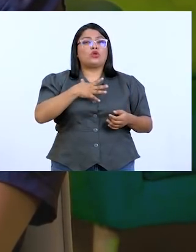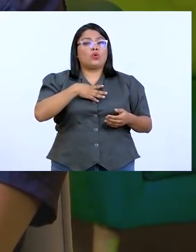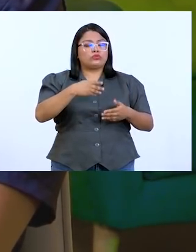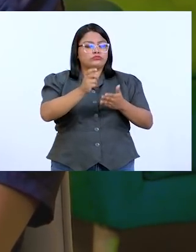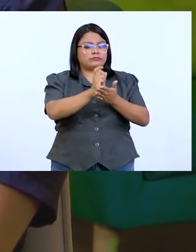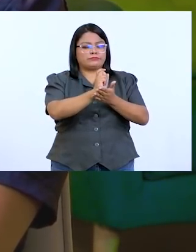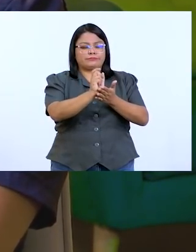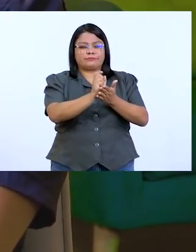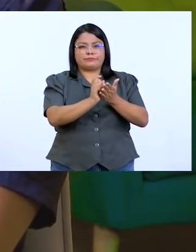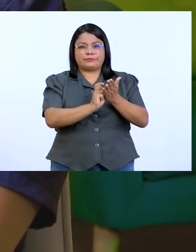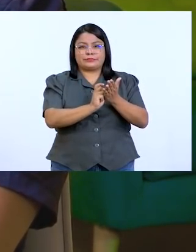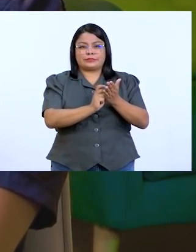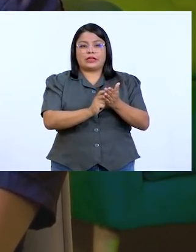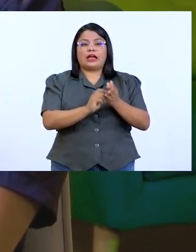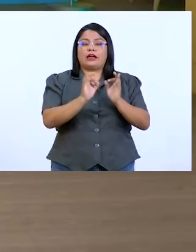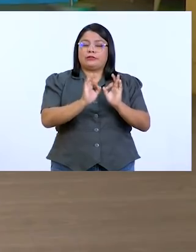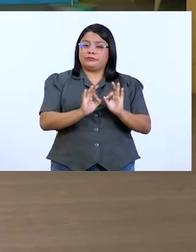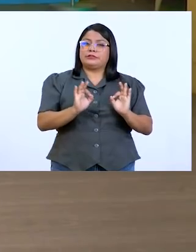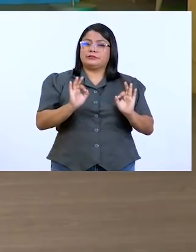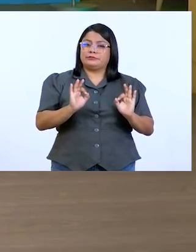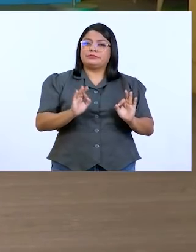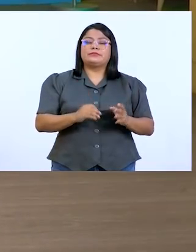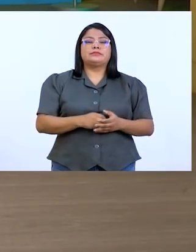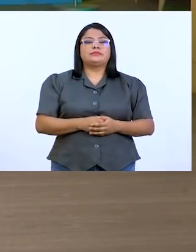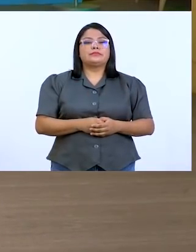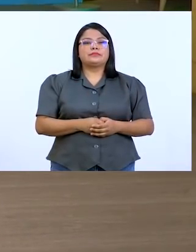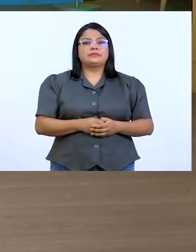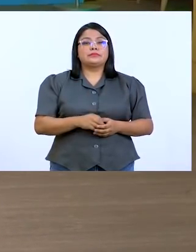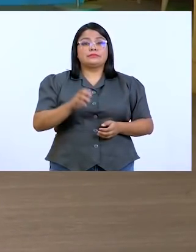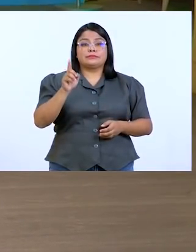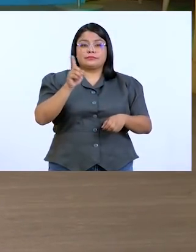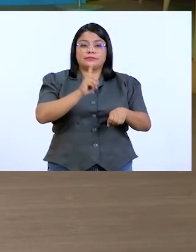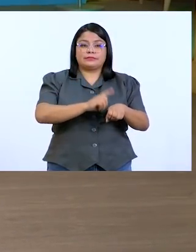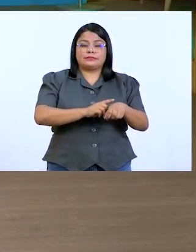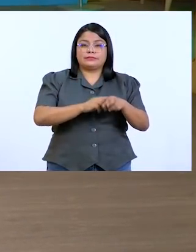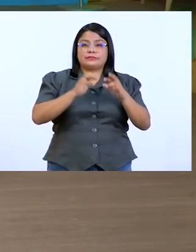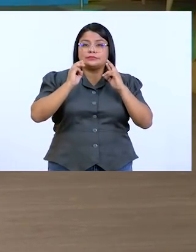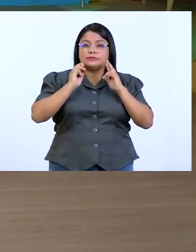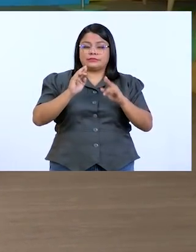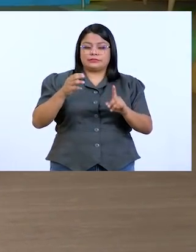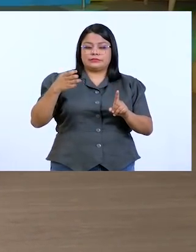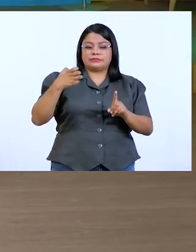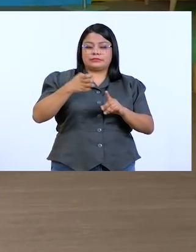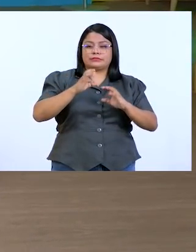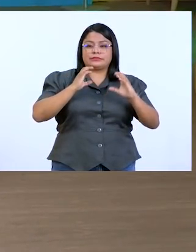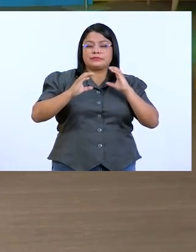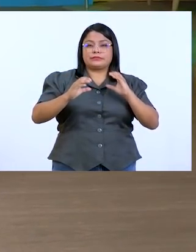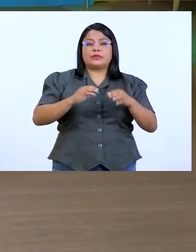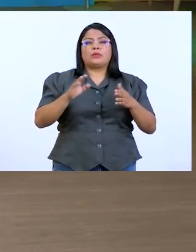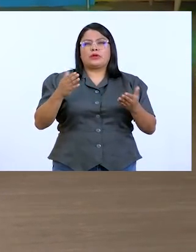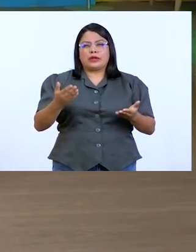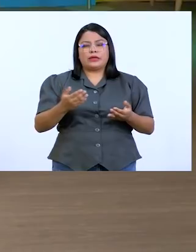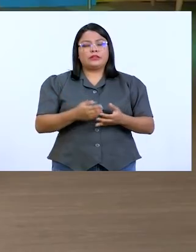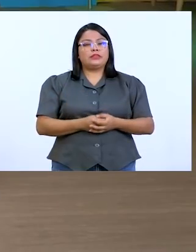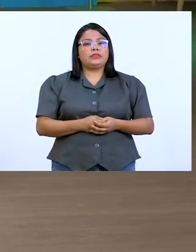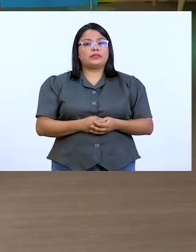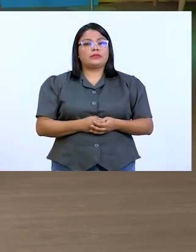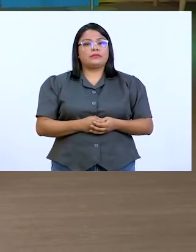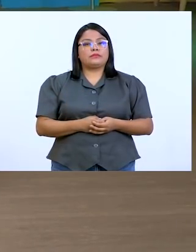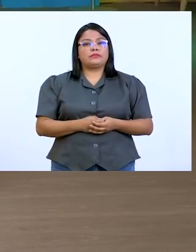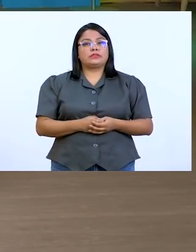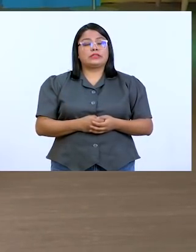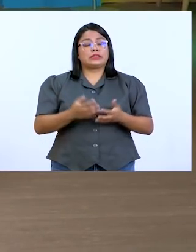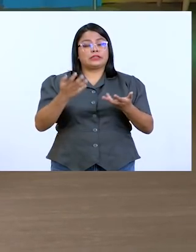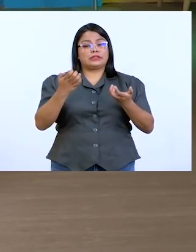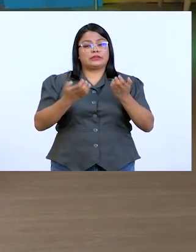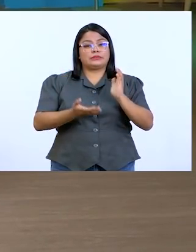última era nos gusta escribir. Excelente. Además, estos momentos responden al enfoque comunicativo. ¿Por qué?